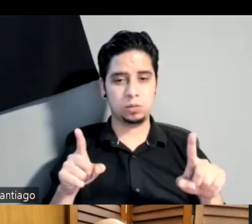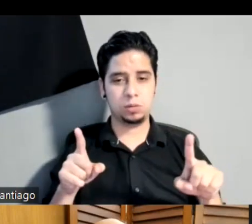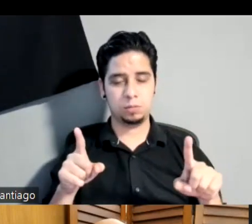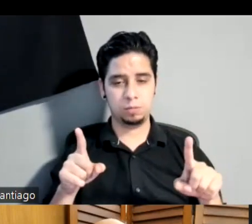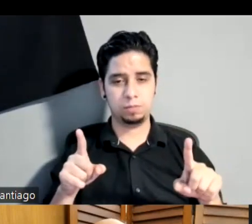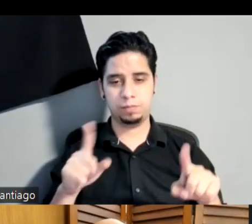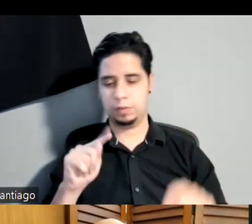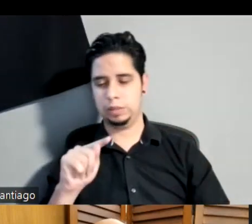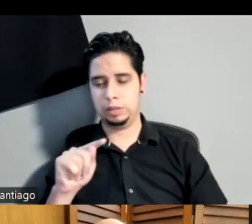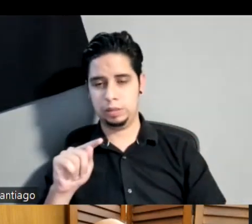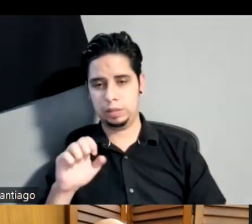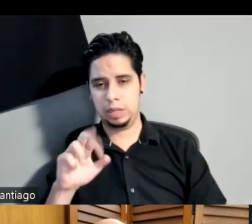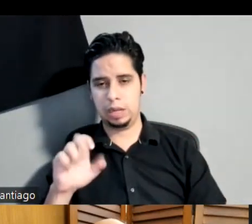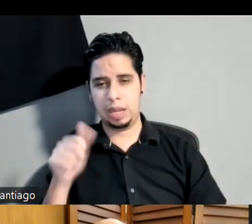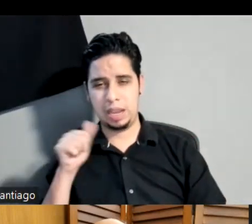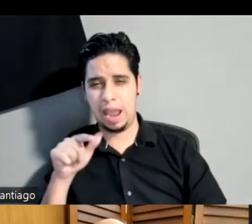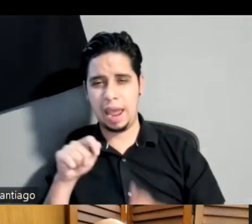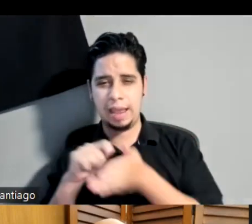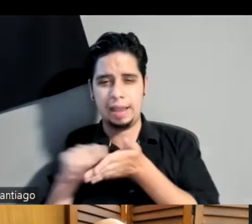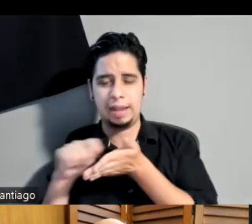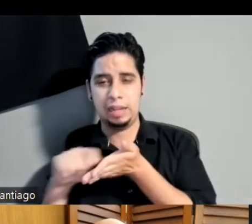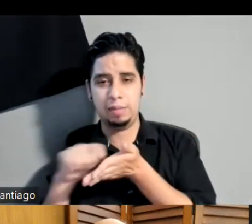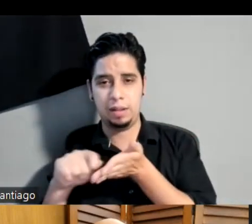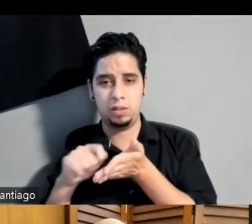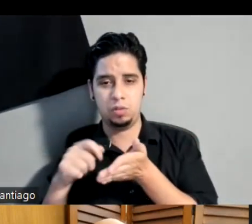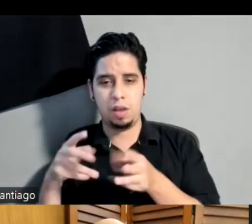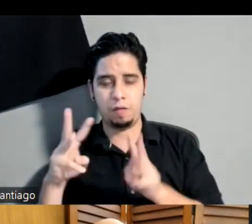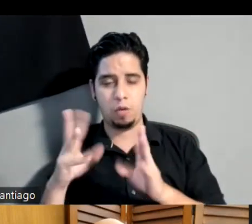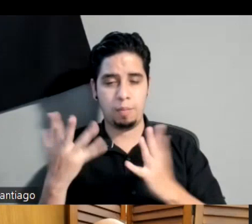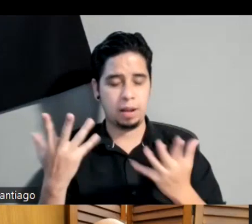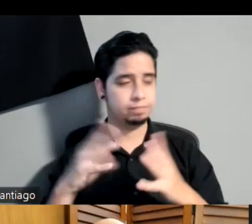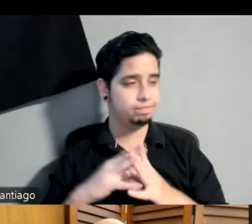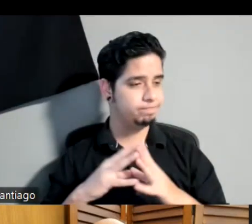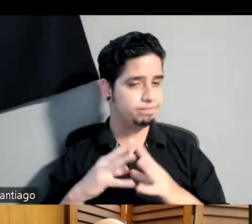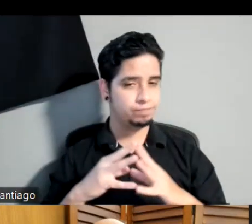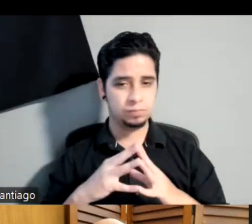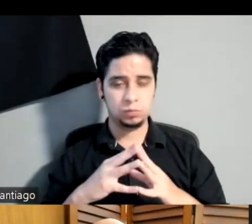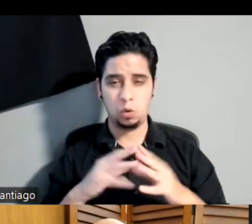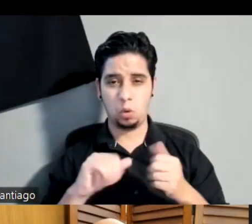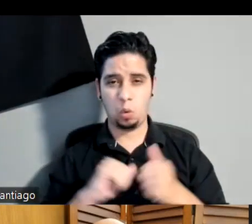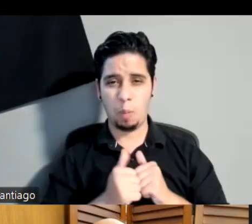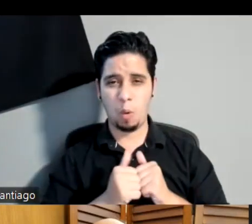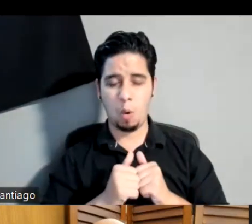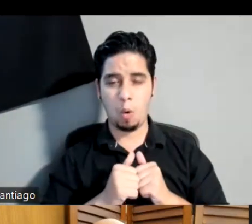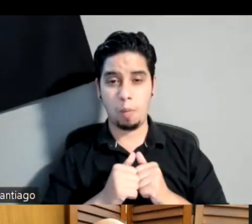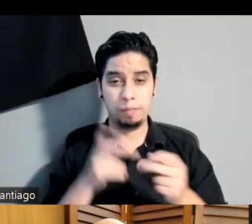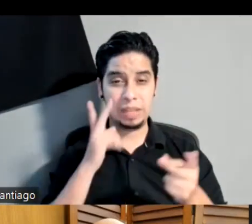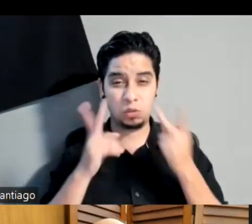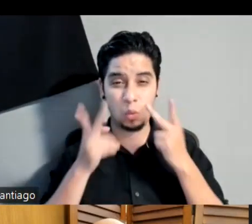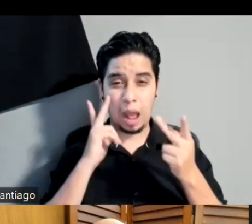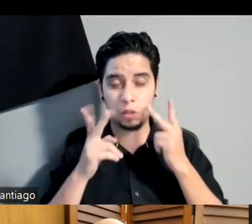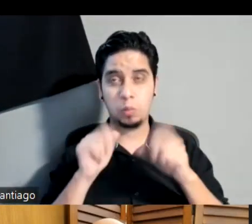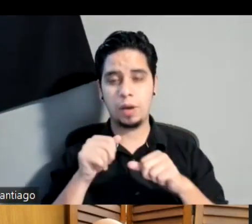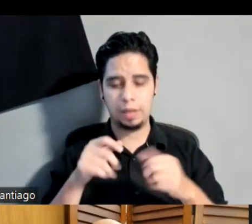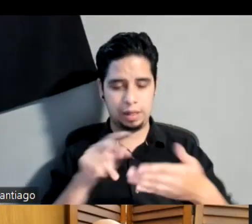Tere también escribe de una manera muy visual, como hay muchas imágenes y